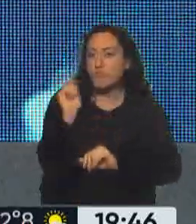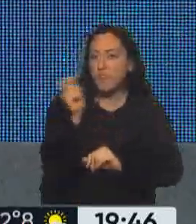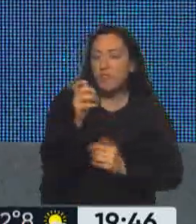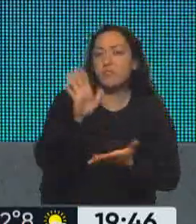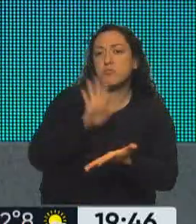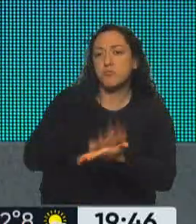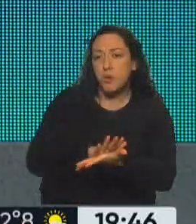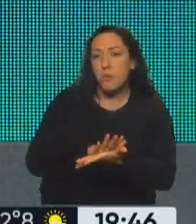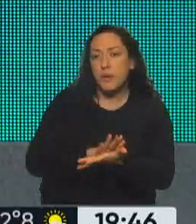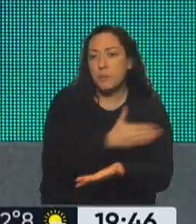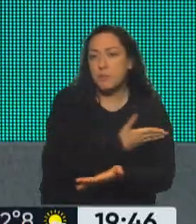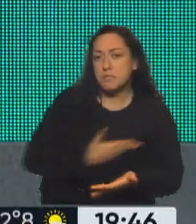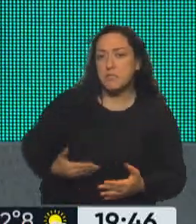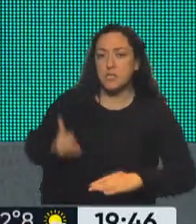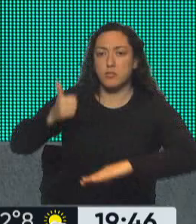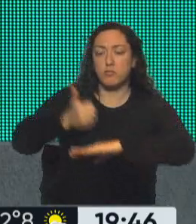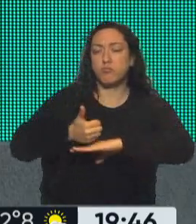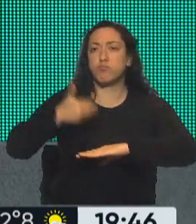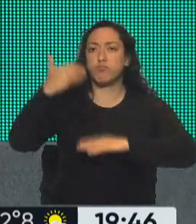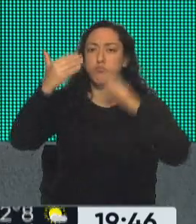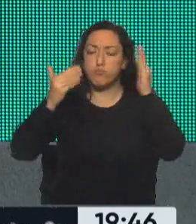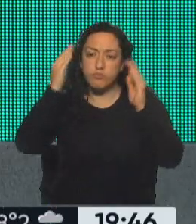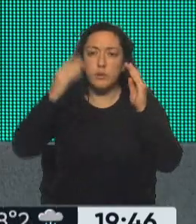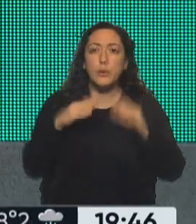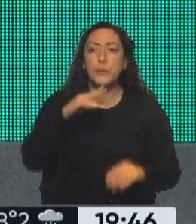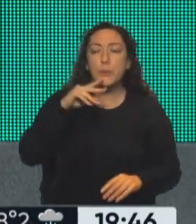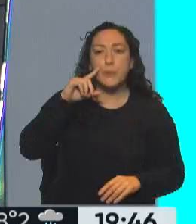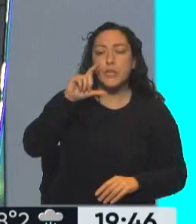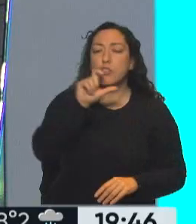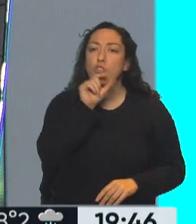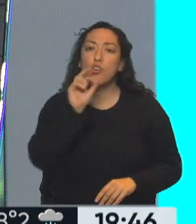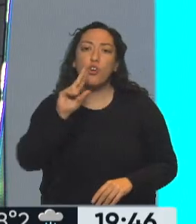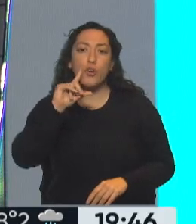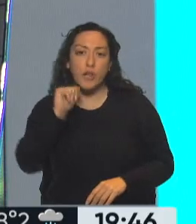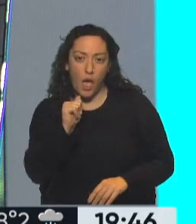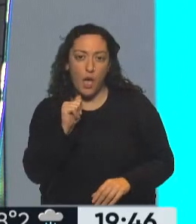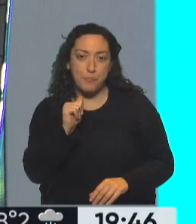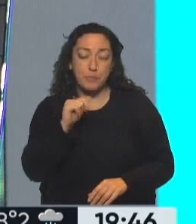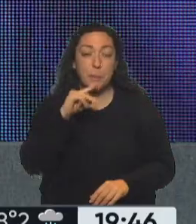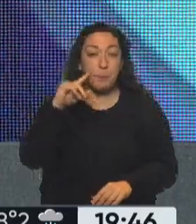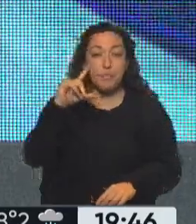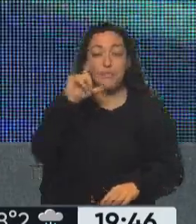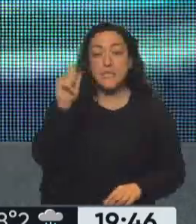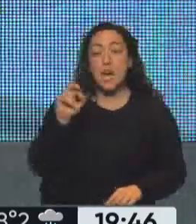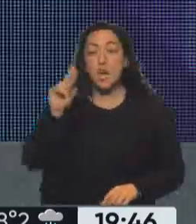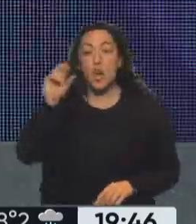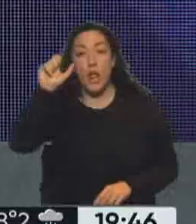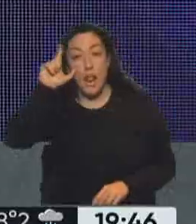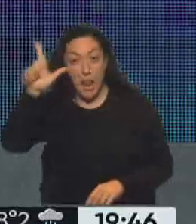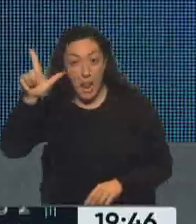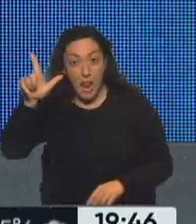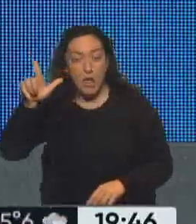querer ser presidente? Se llama Victoria Villarroel. Usted, entre otras cosas, es un